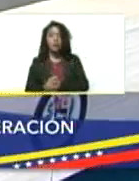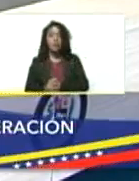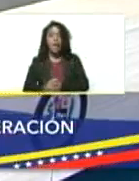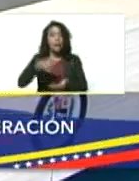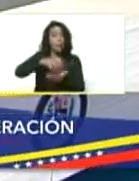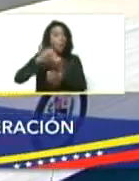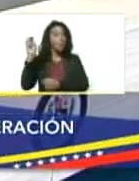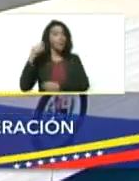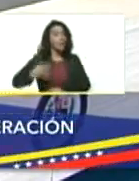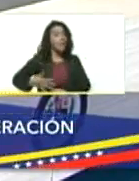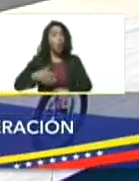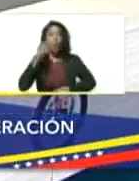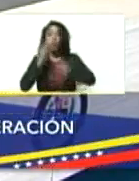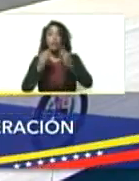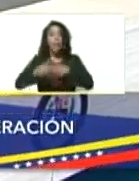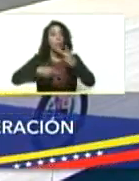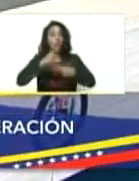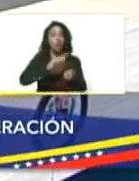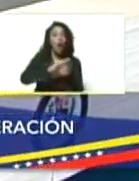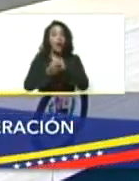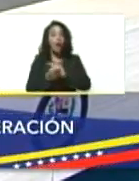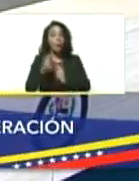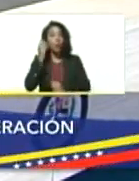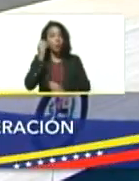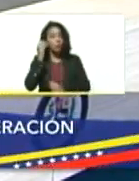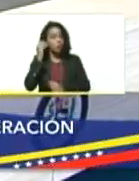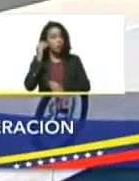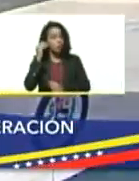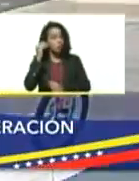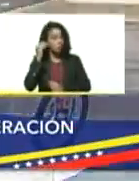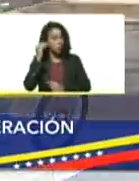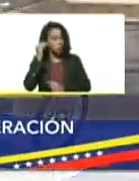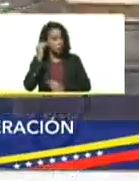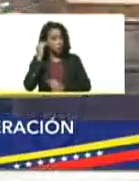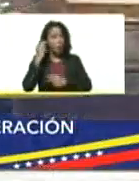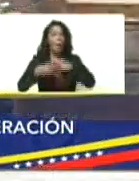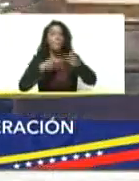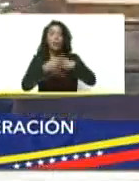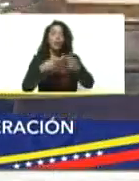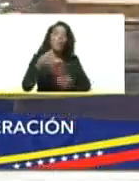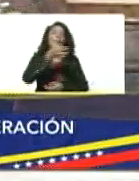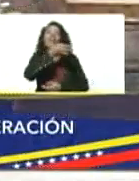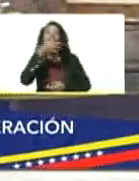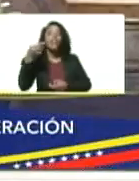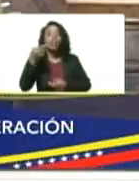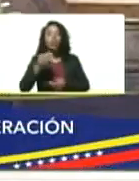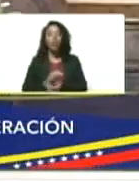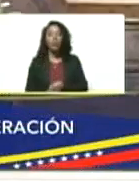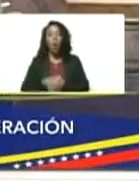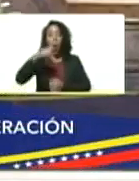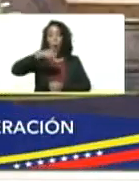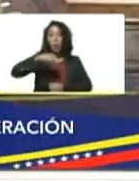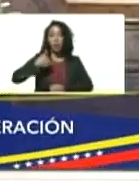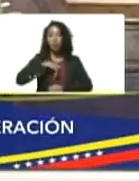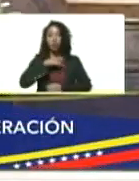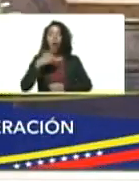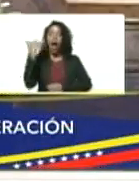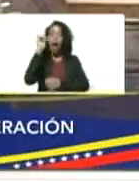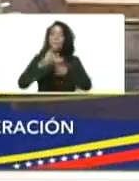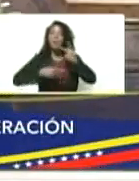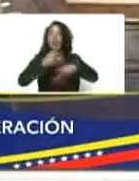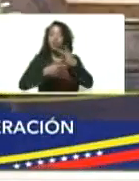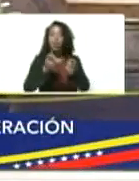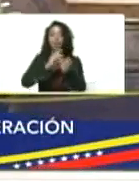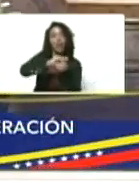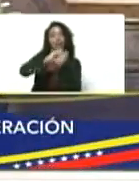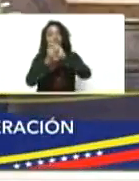en proceso de cambio en proceso de perfección ahorita estamos en un proceso de reforma